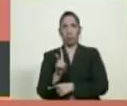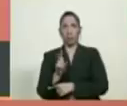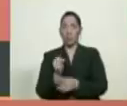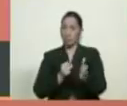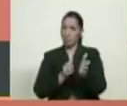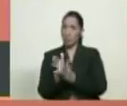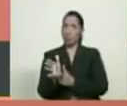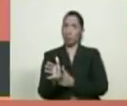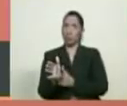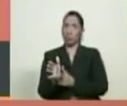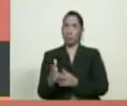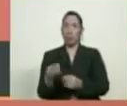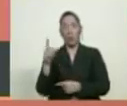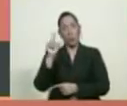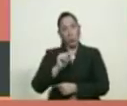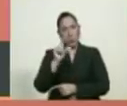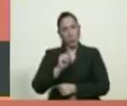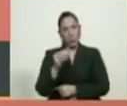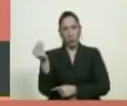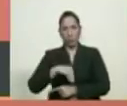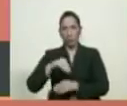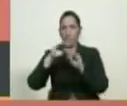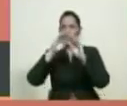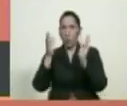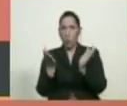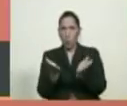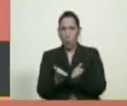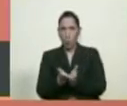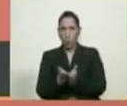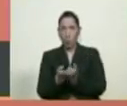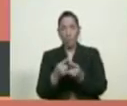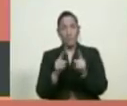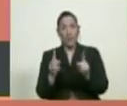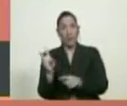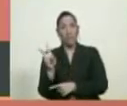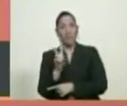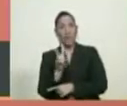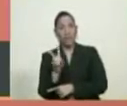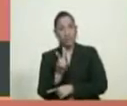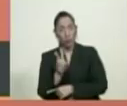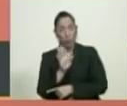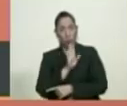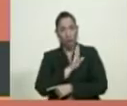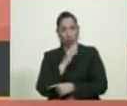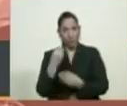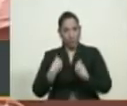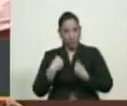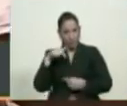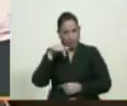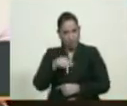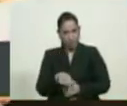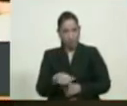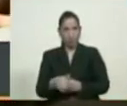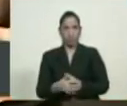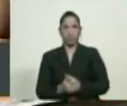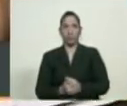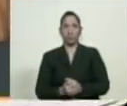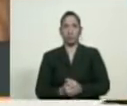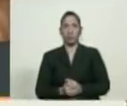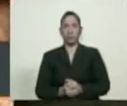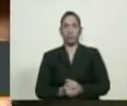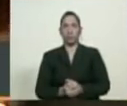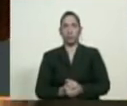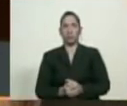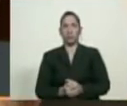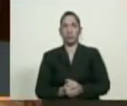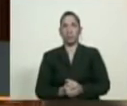teniendo la gasolina más barata del mundo, pero para las venezolanas y los venezolanos. Lo que se acaba con el nuevo sistema